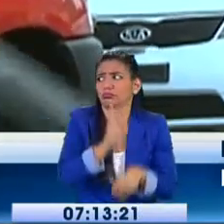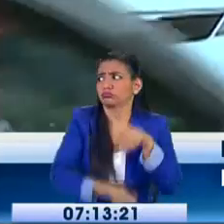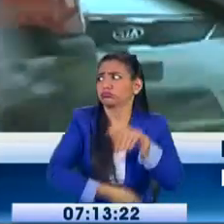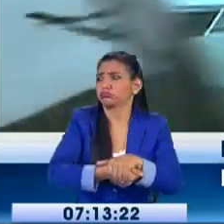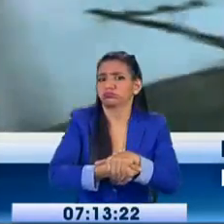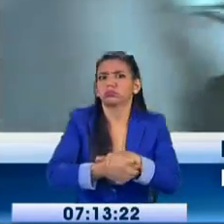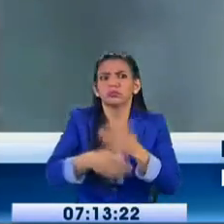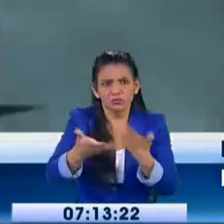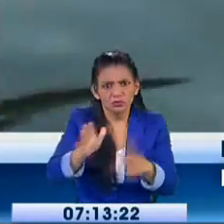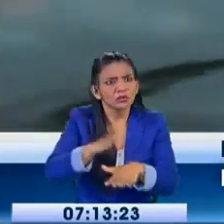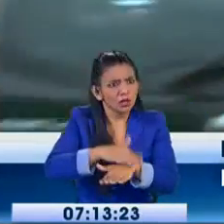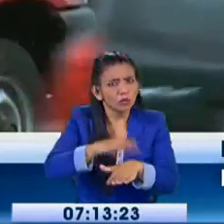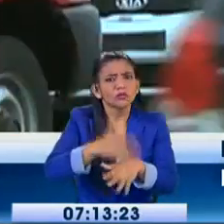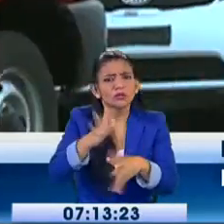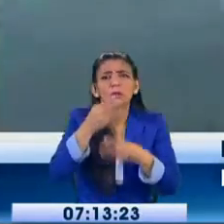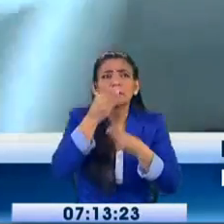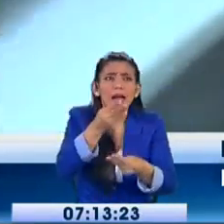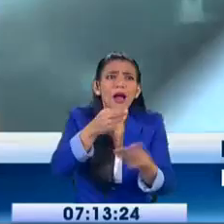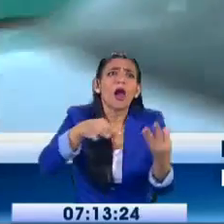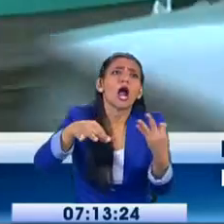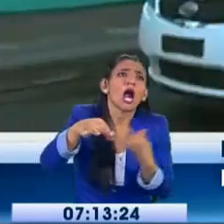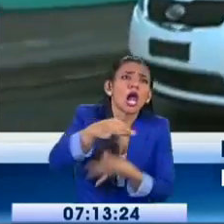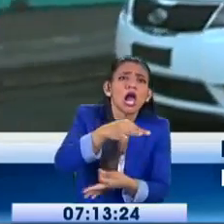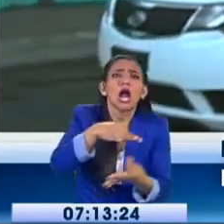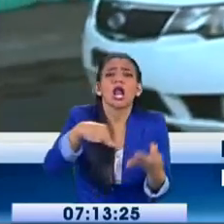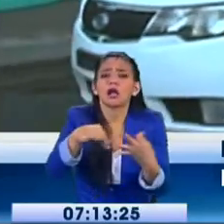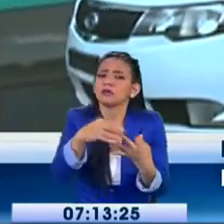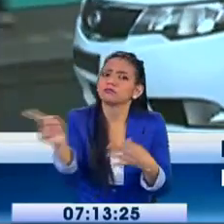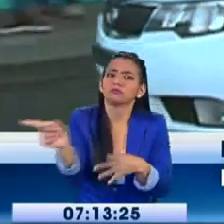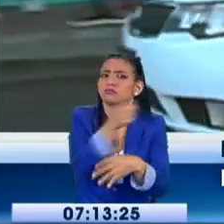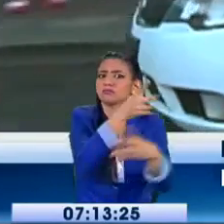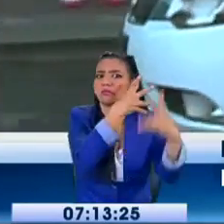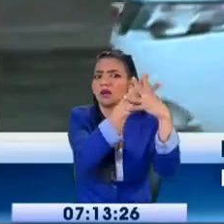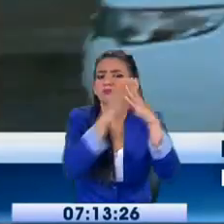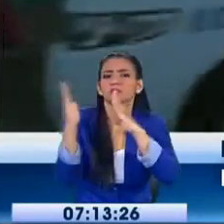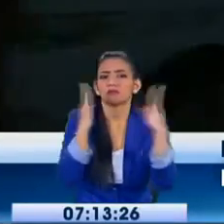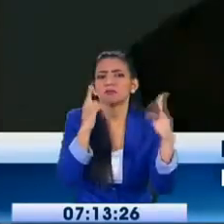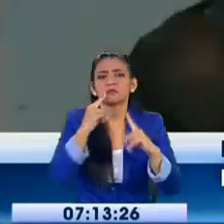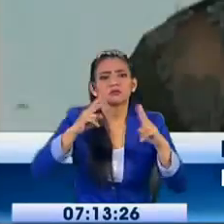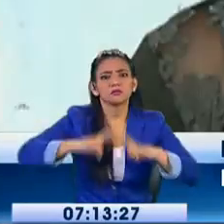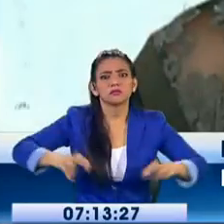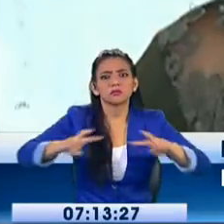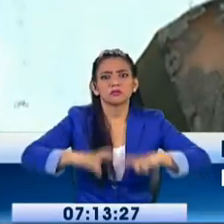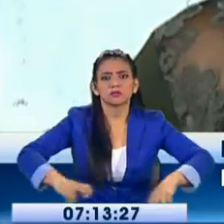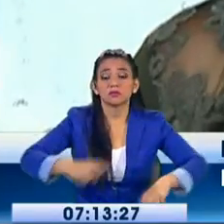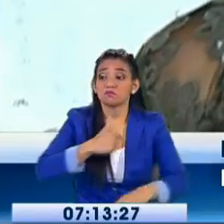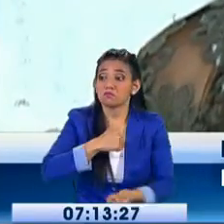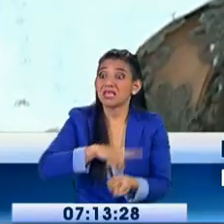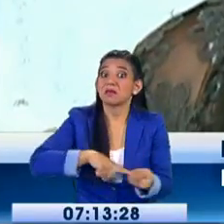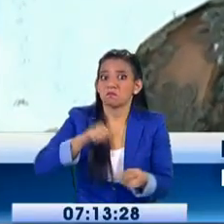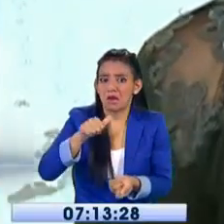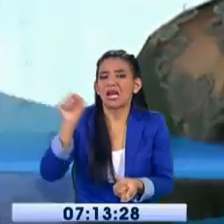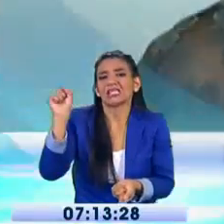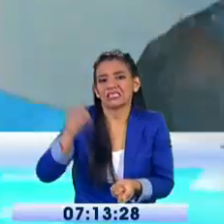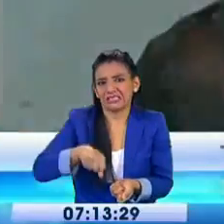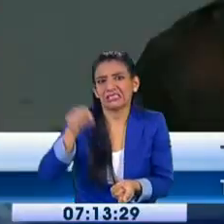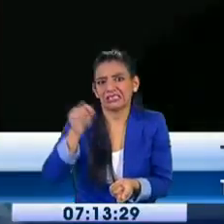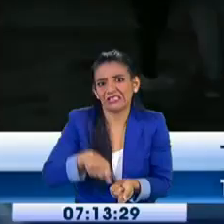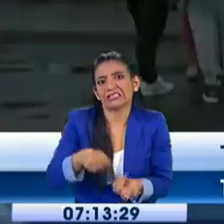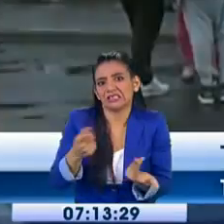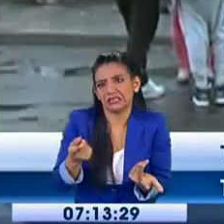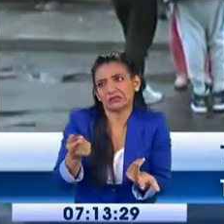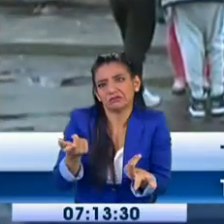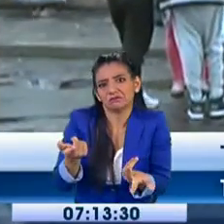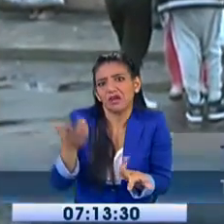aparentes inconsistencias en sus declaraciones, se encuentran con prisión preventiva para las investigaciones. Como mi hermana es ese favor de él, están presos los